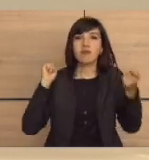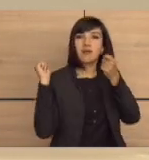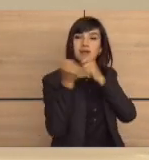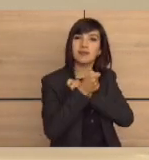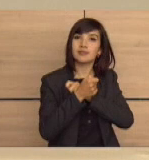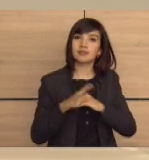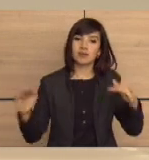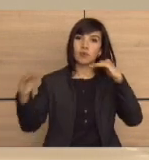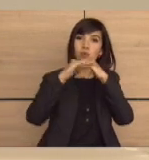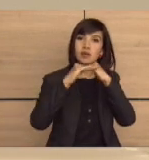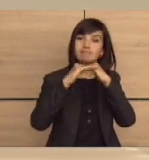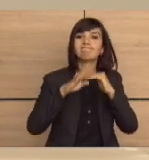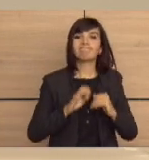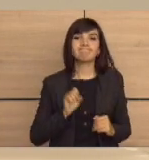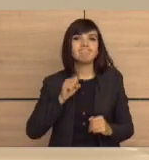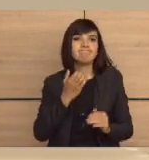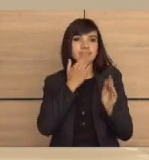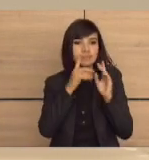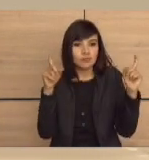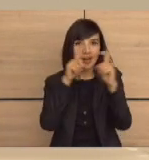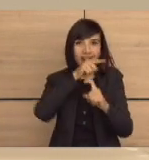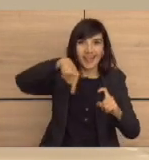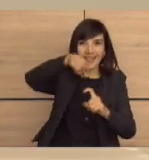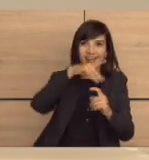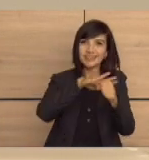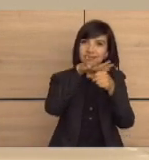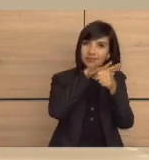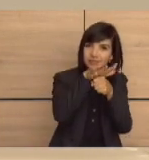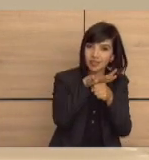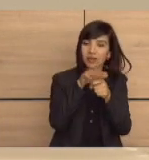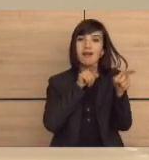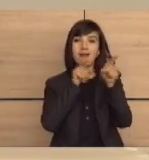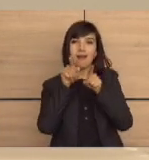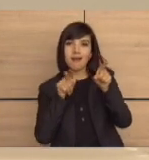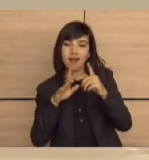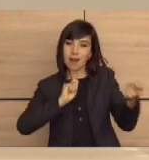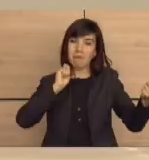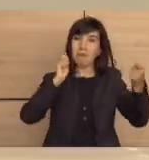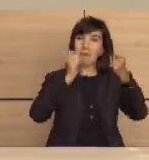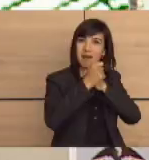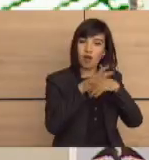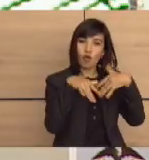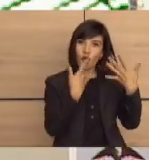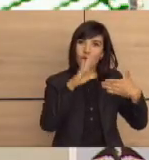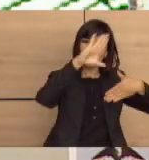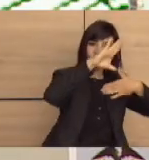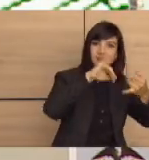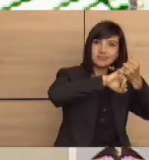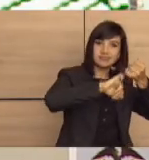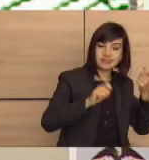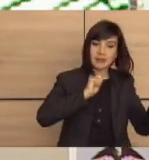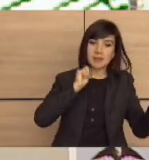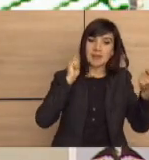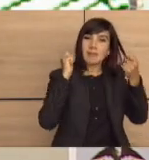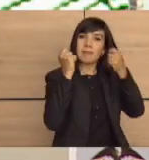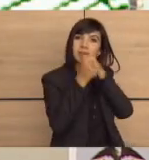La pregunta, pensar históricamente es ser capaz de dar cuenta de esa transformación, para lo cual hay que, o